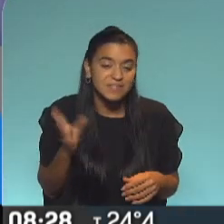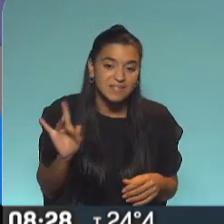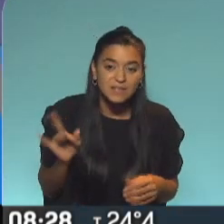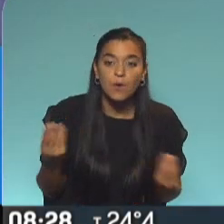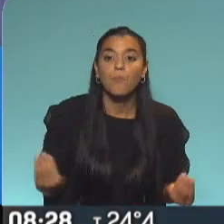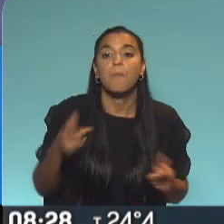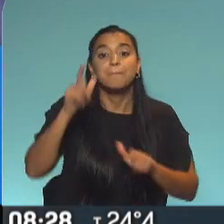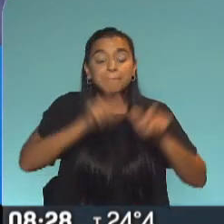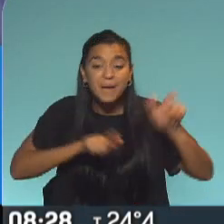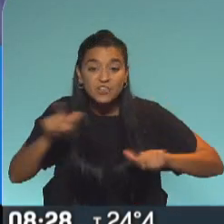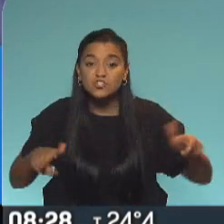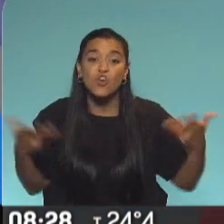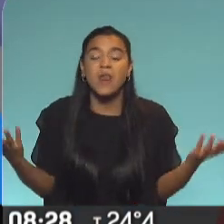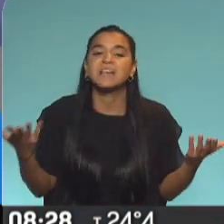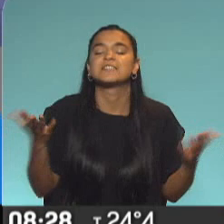que no están